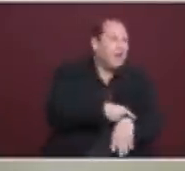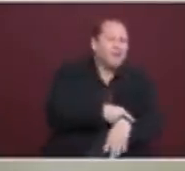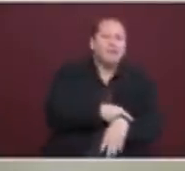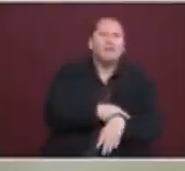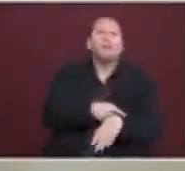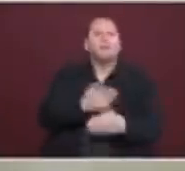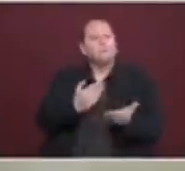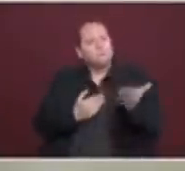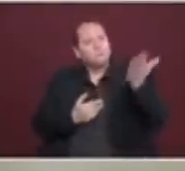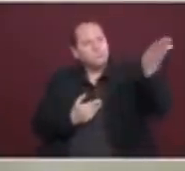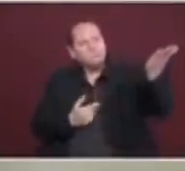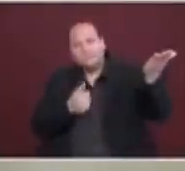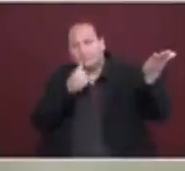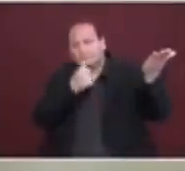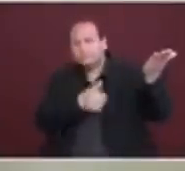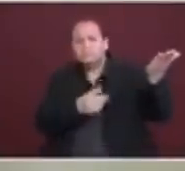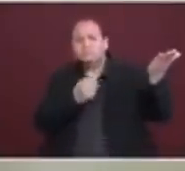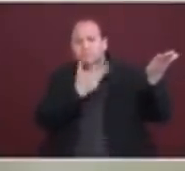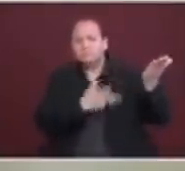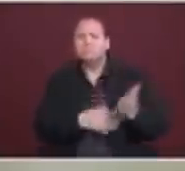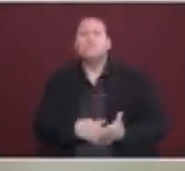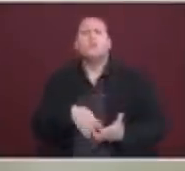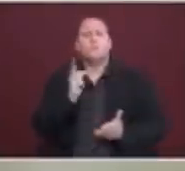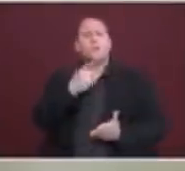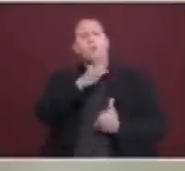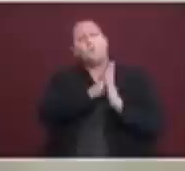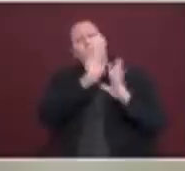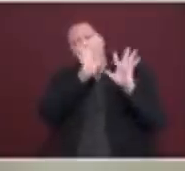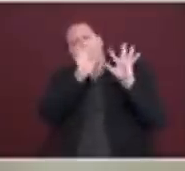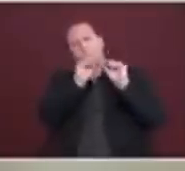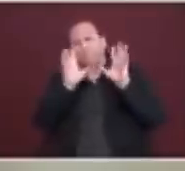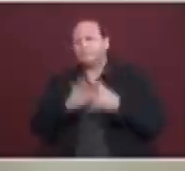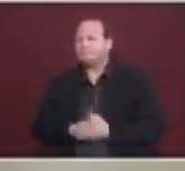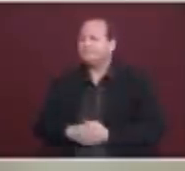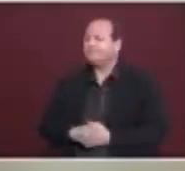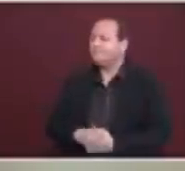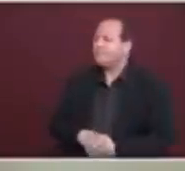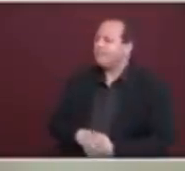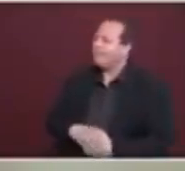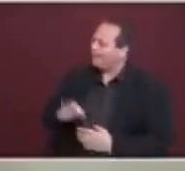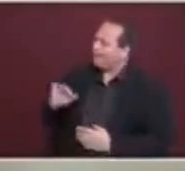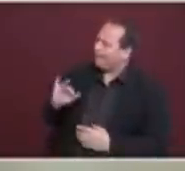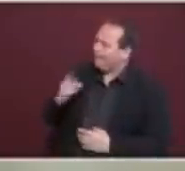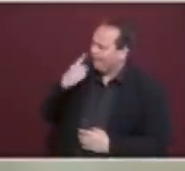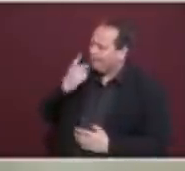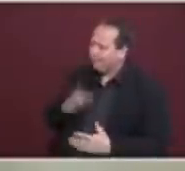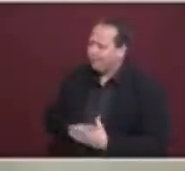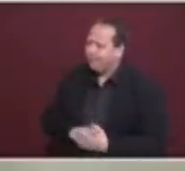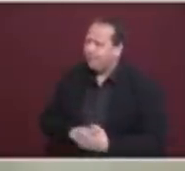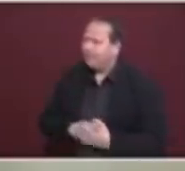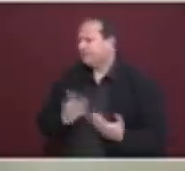documento si nos aclara este asunto y mire este según